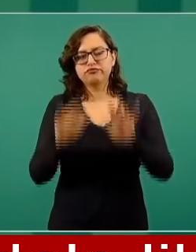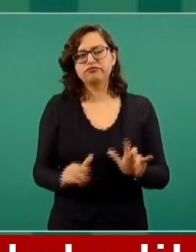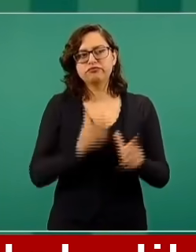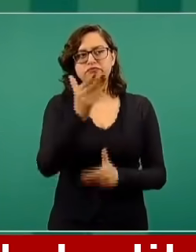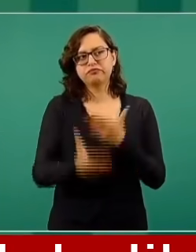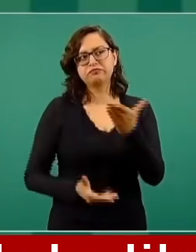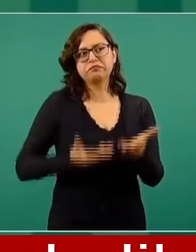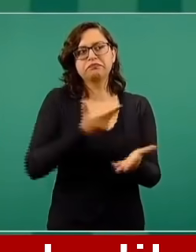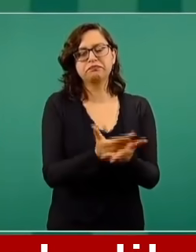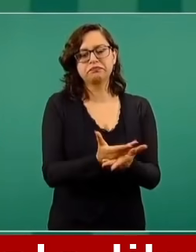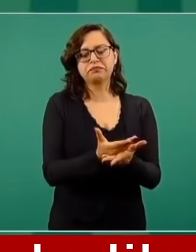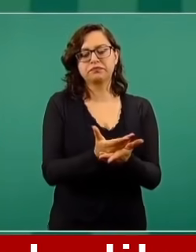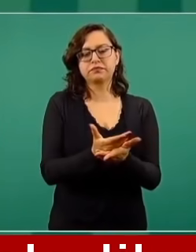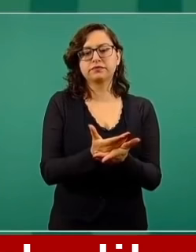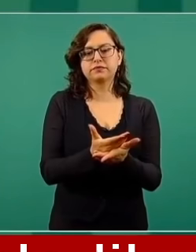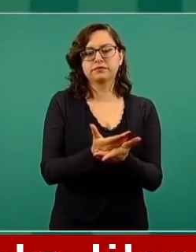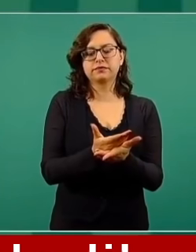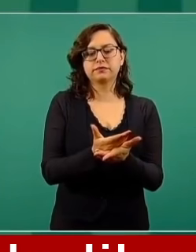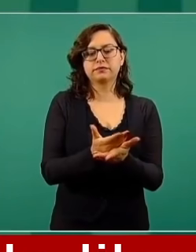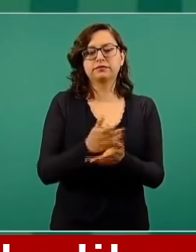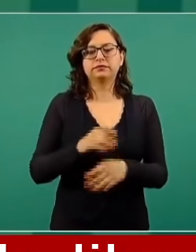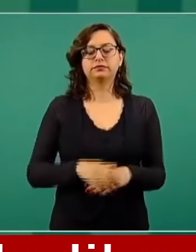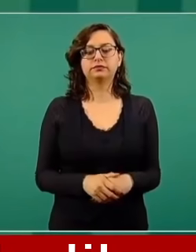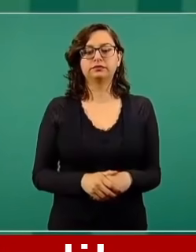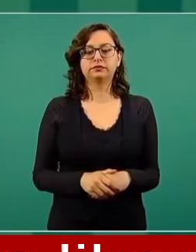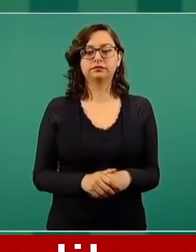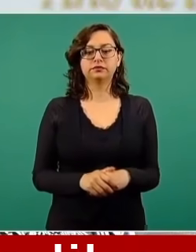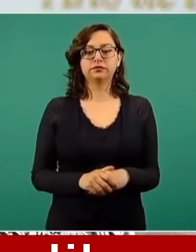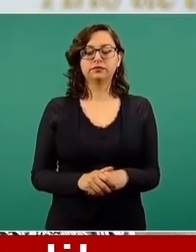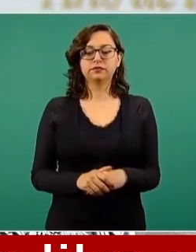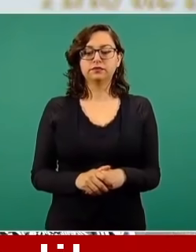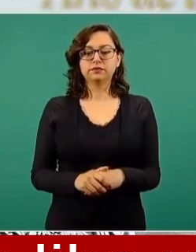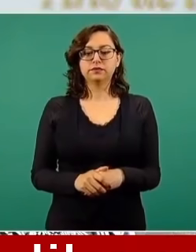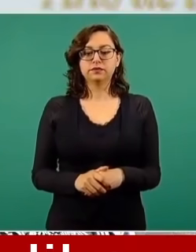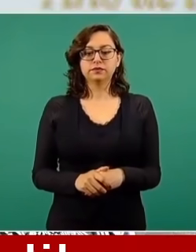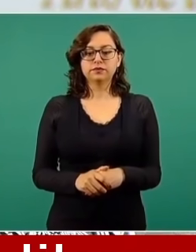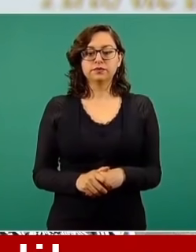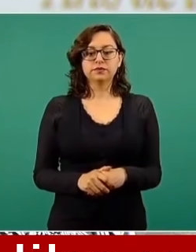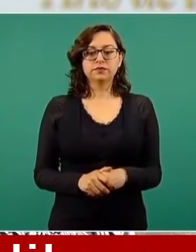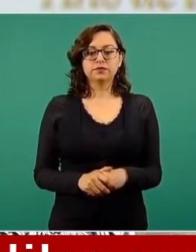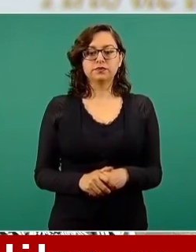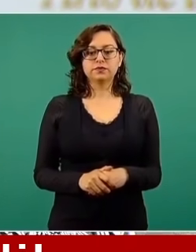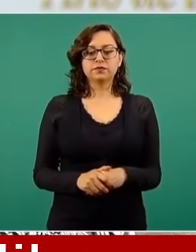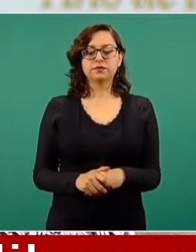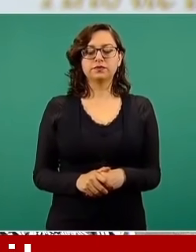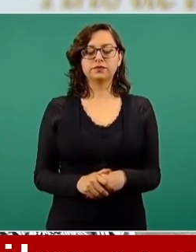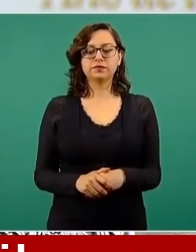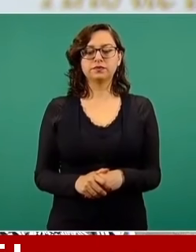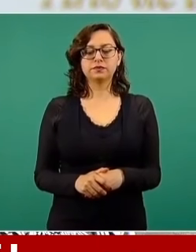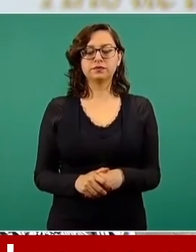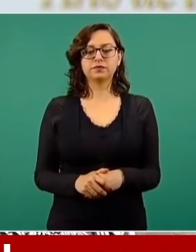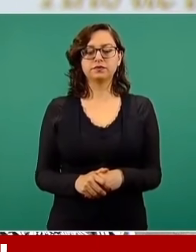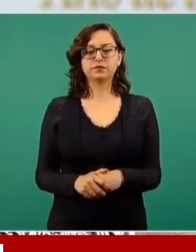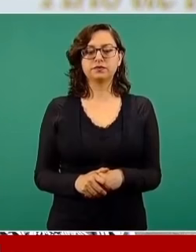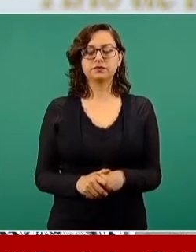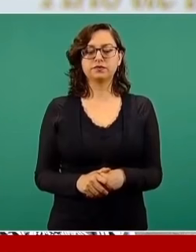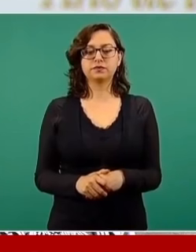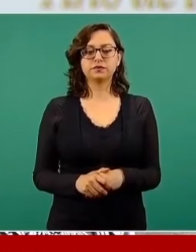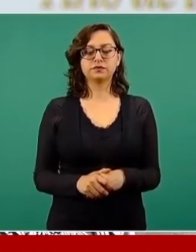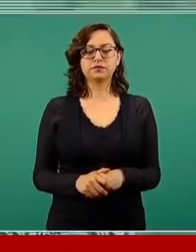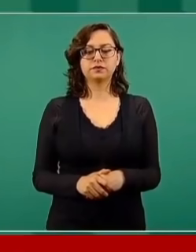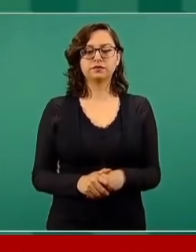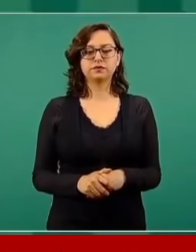Esto surgió ayer de una